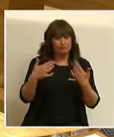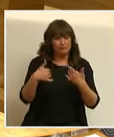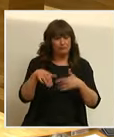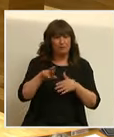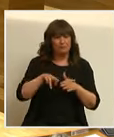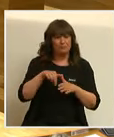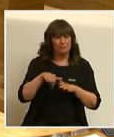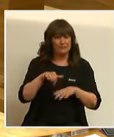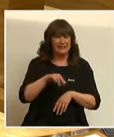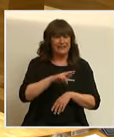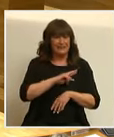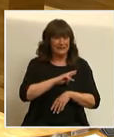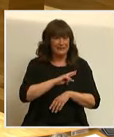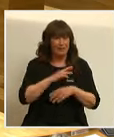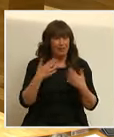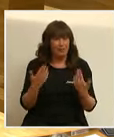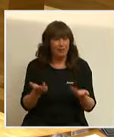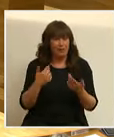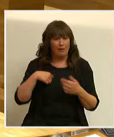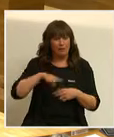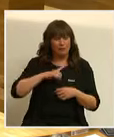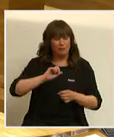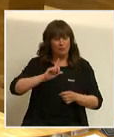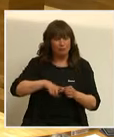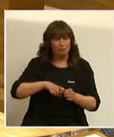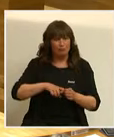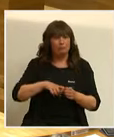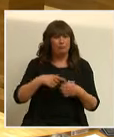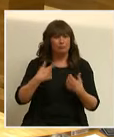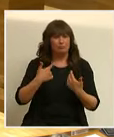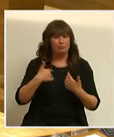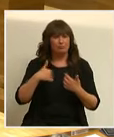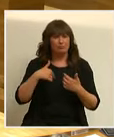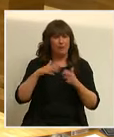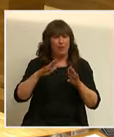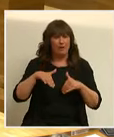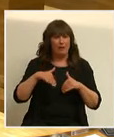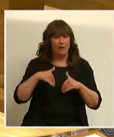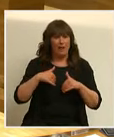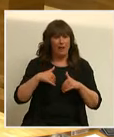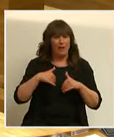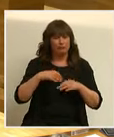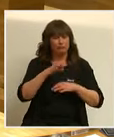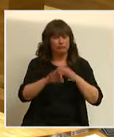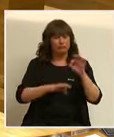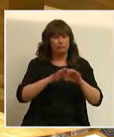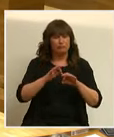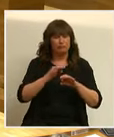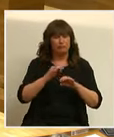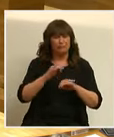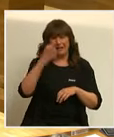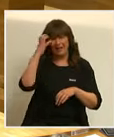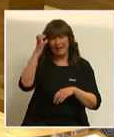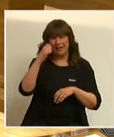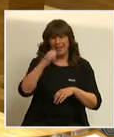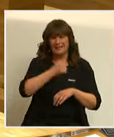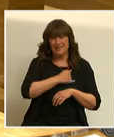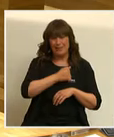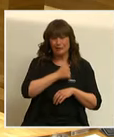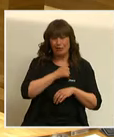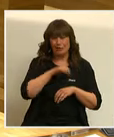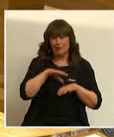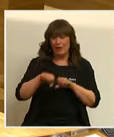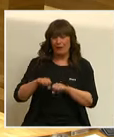esencial de esa nación histórica y política cuya unificación culminaron los Reyes Católicos 250 años después con la toma de